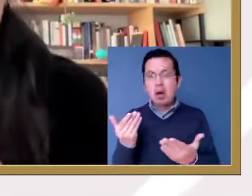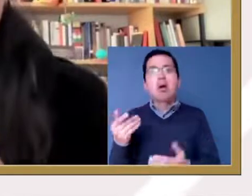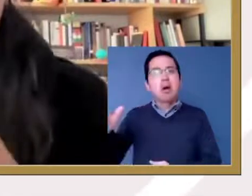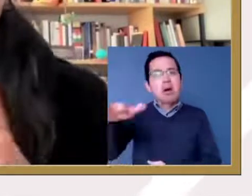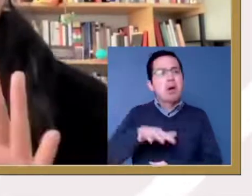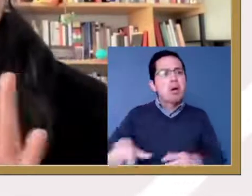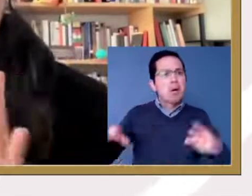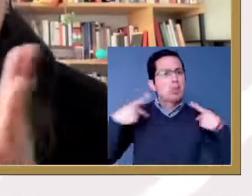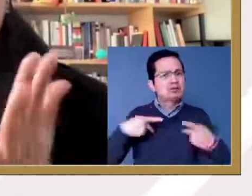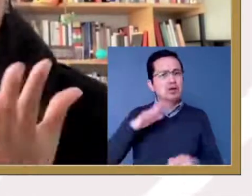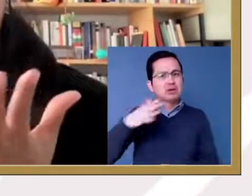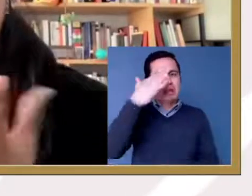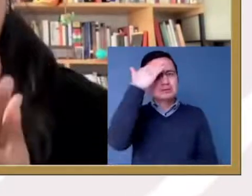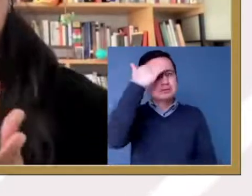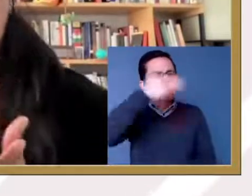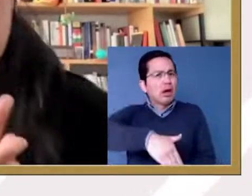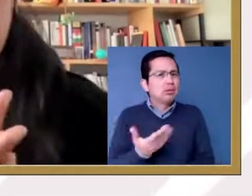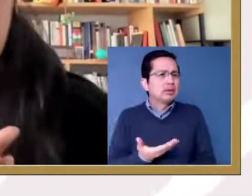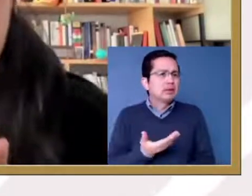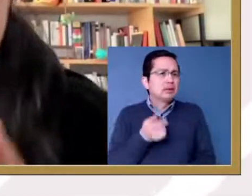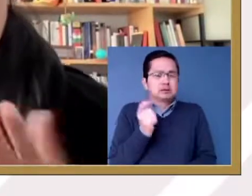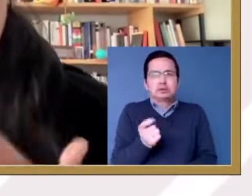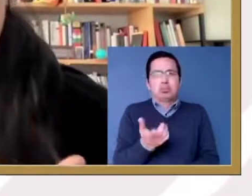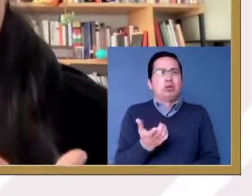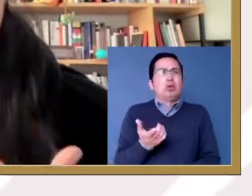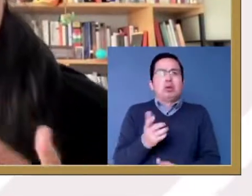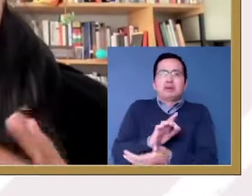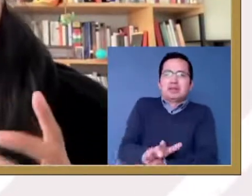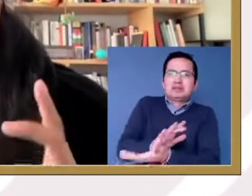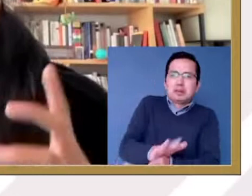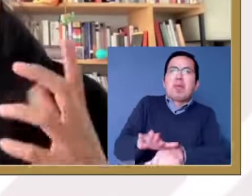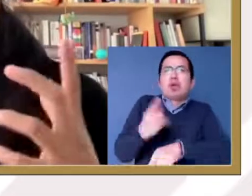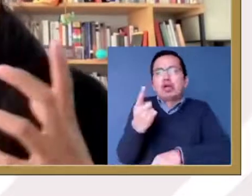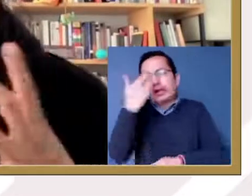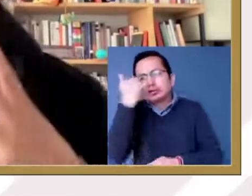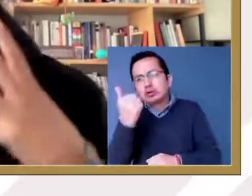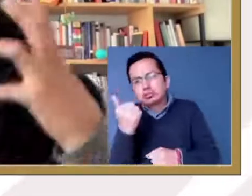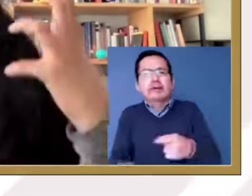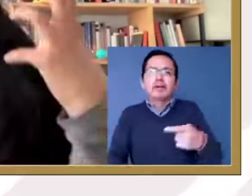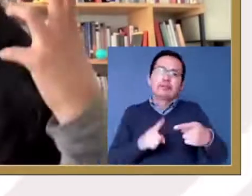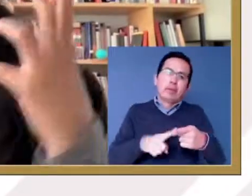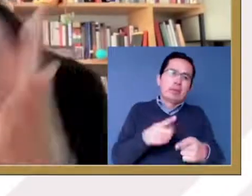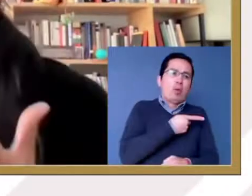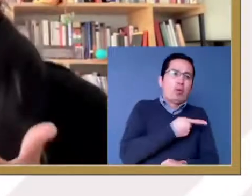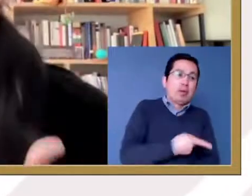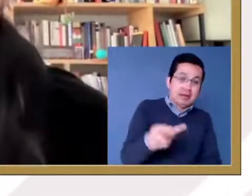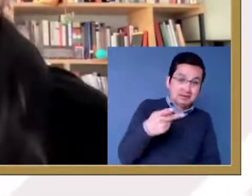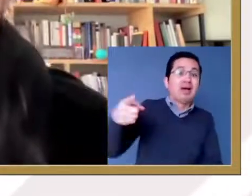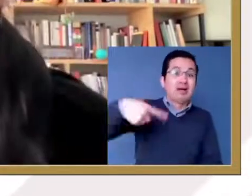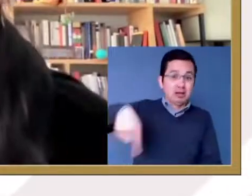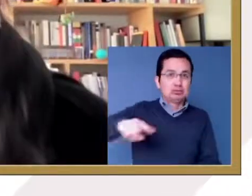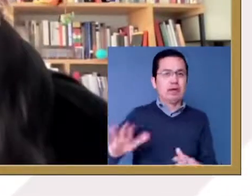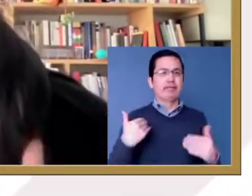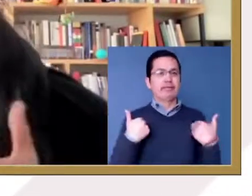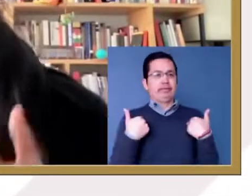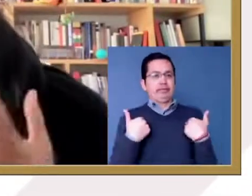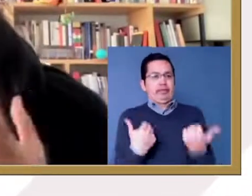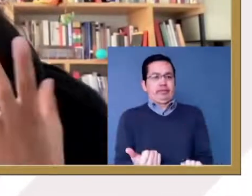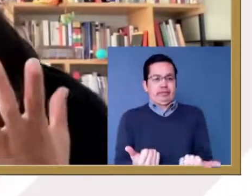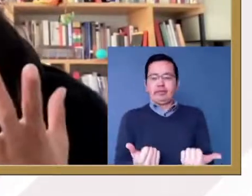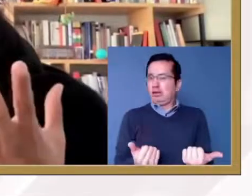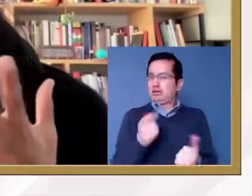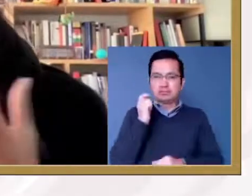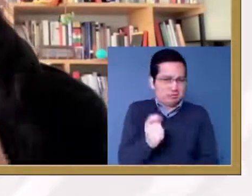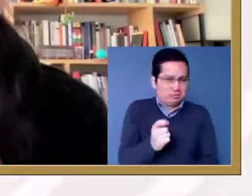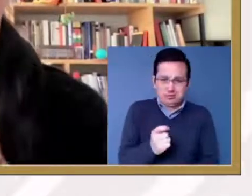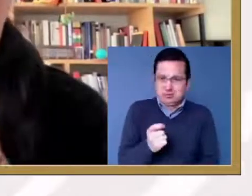los ciudadanos, de la pobreza, digamos, porque por supuesto también es un fenómeno que ahora está, que no podemos ignorar más, que la pandemia nos